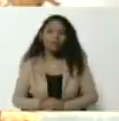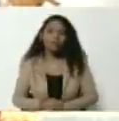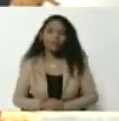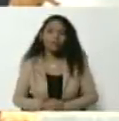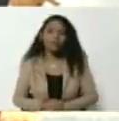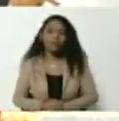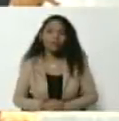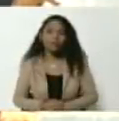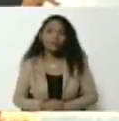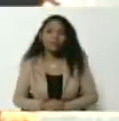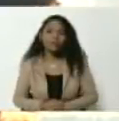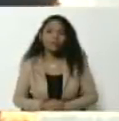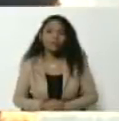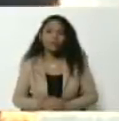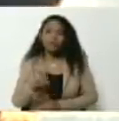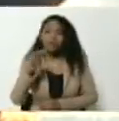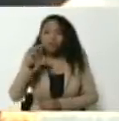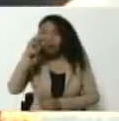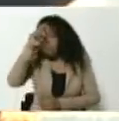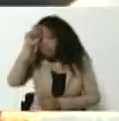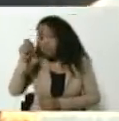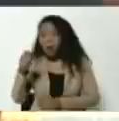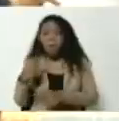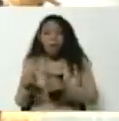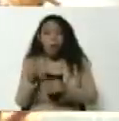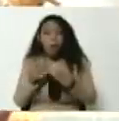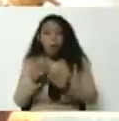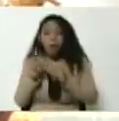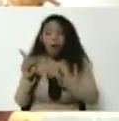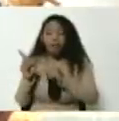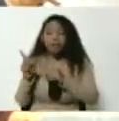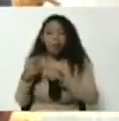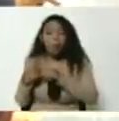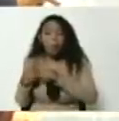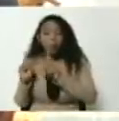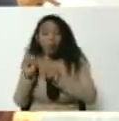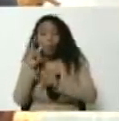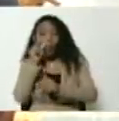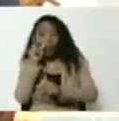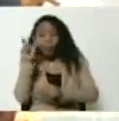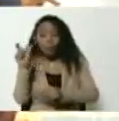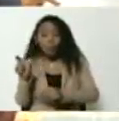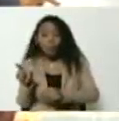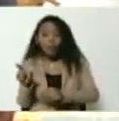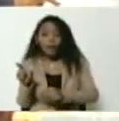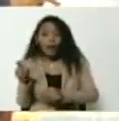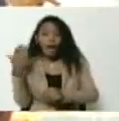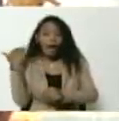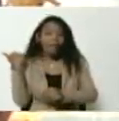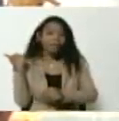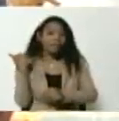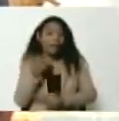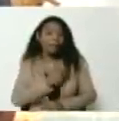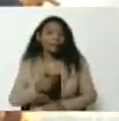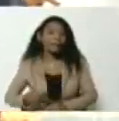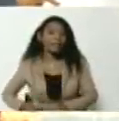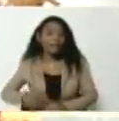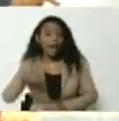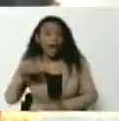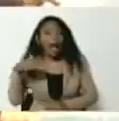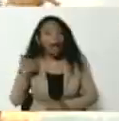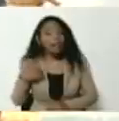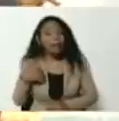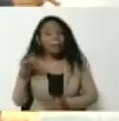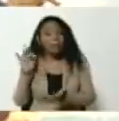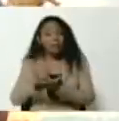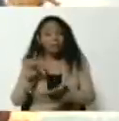No debe haberlo reconocido nunca, pero como estaba ese otro sátrapa llamado Mauricio Macri en la presidencia de Argentina, pues